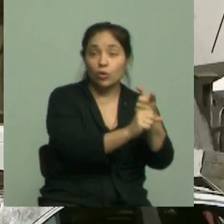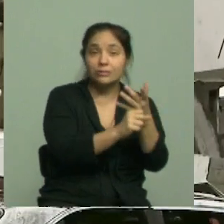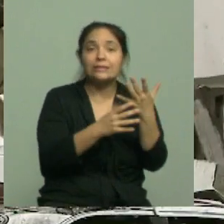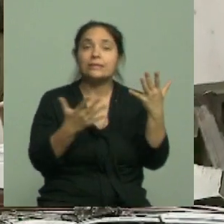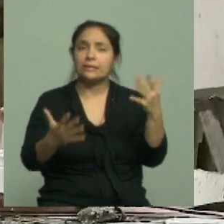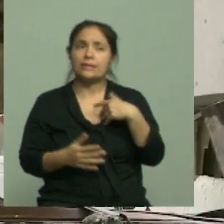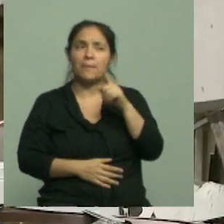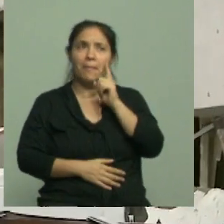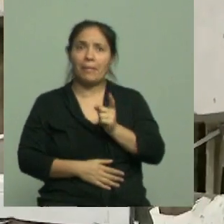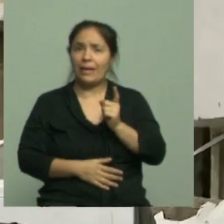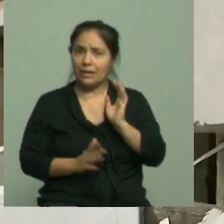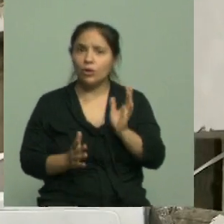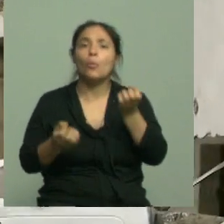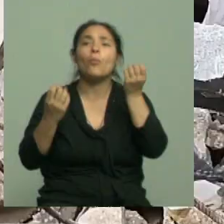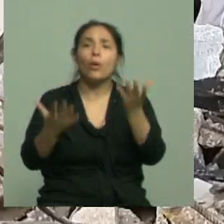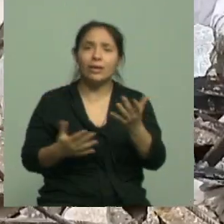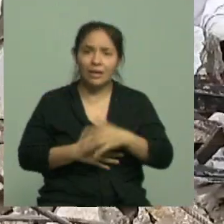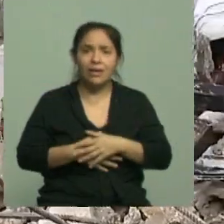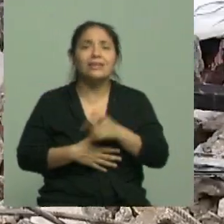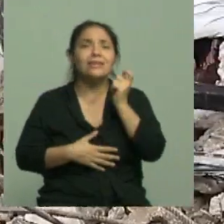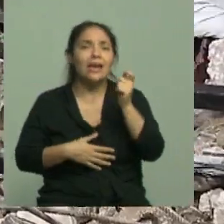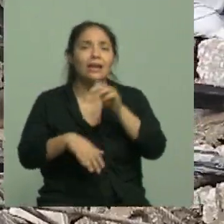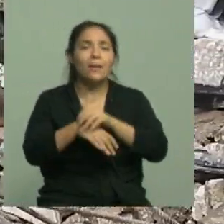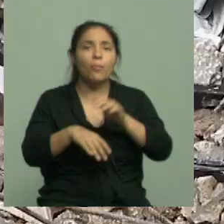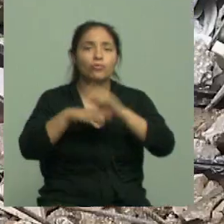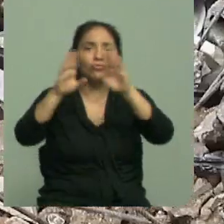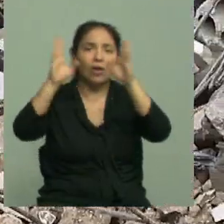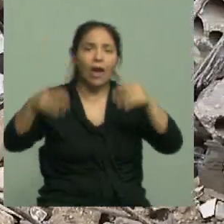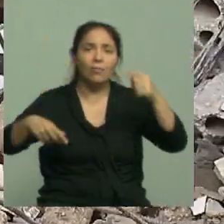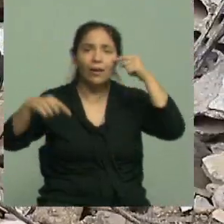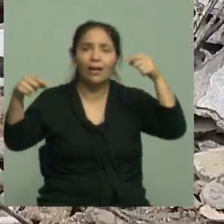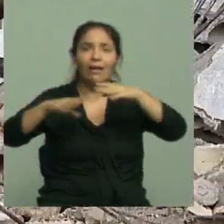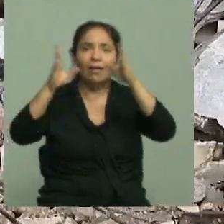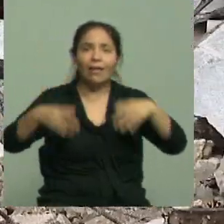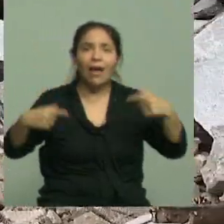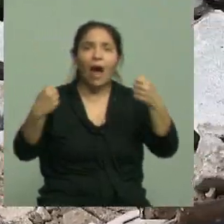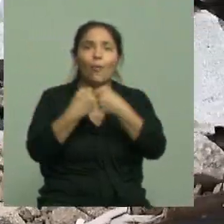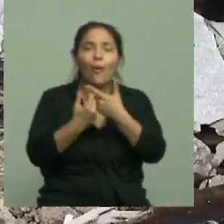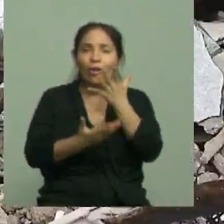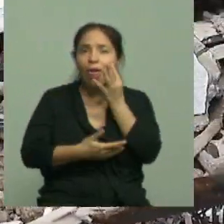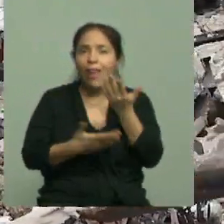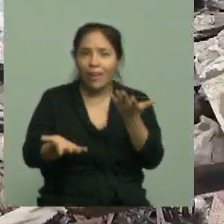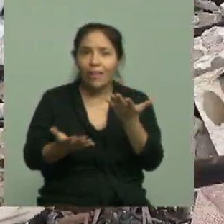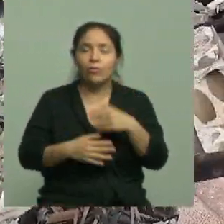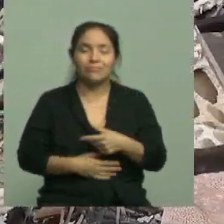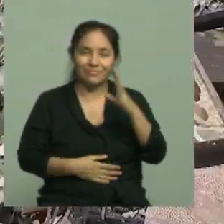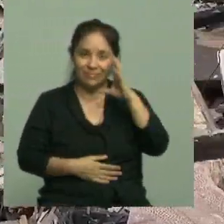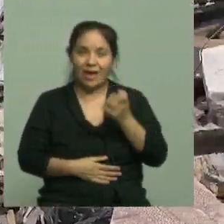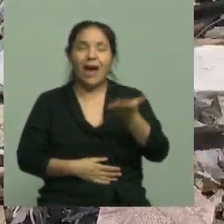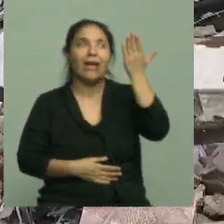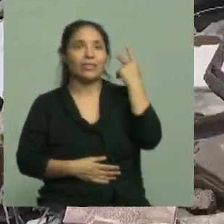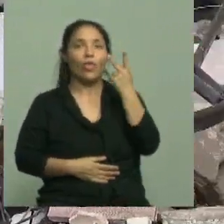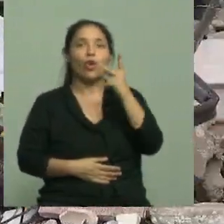riesgo en relación a quién va a ser el organismo que brinde ese rol. Recordamos que desde el 2006, cuando se firma el acuerdo de